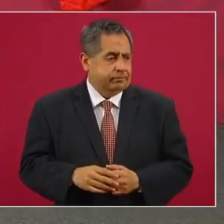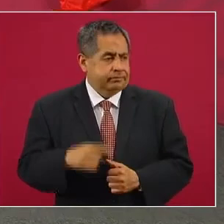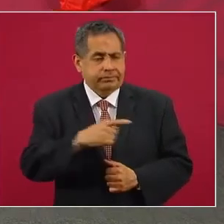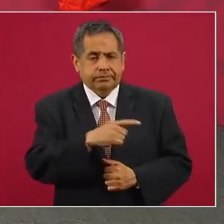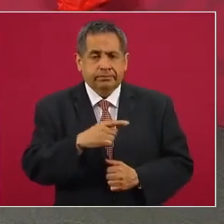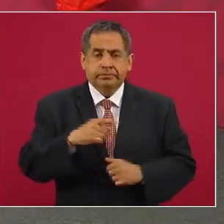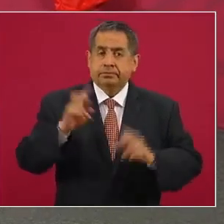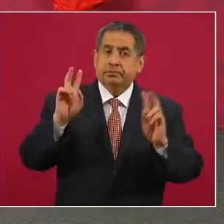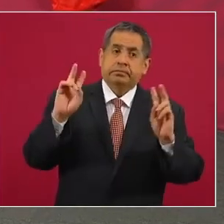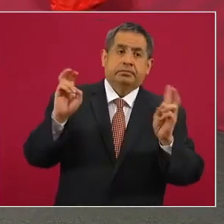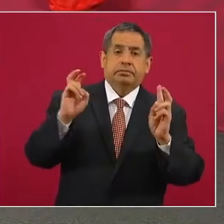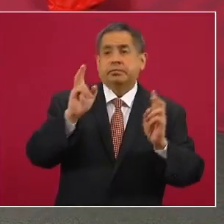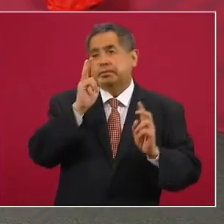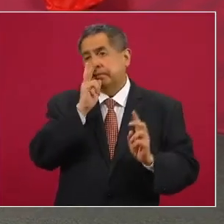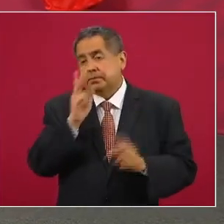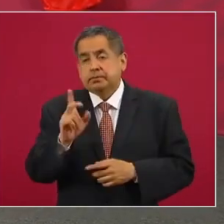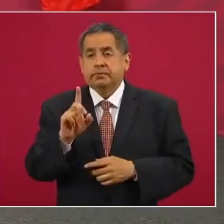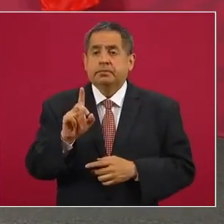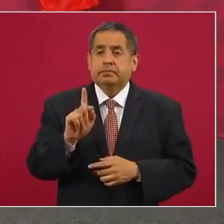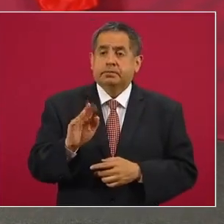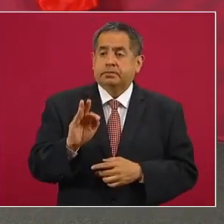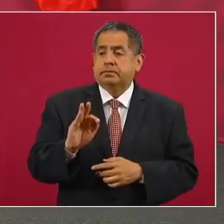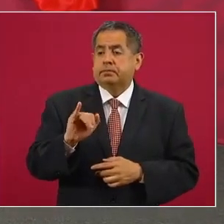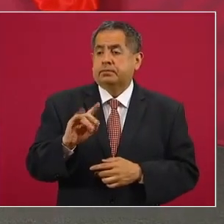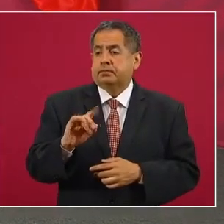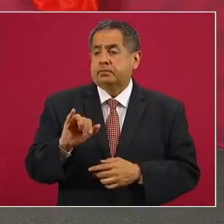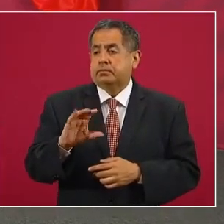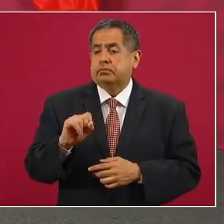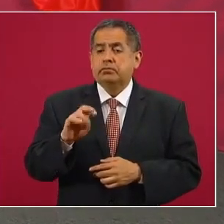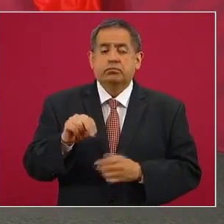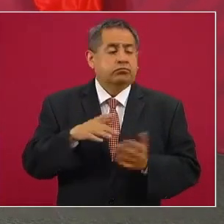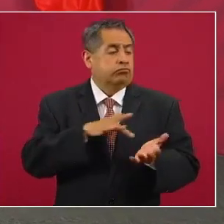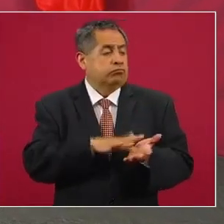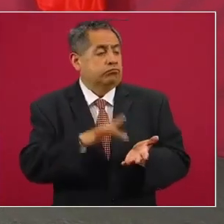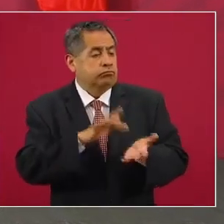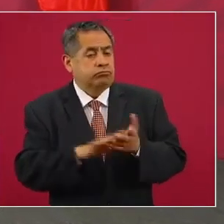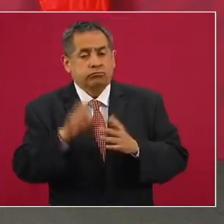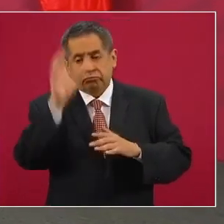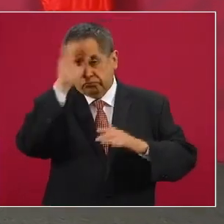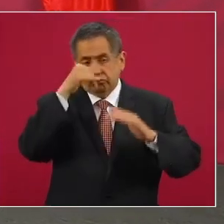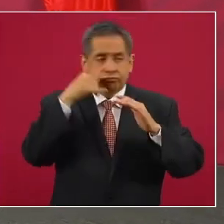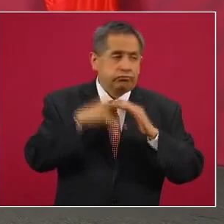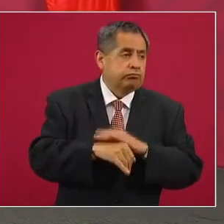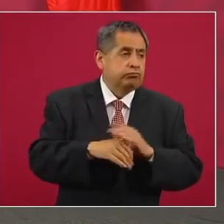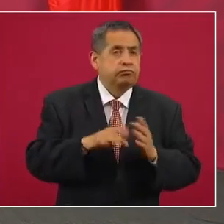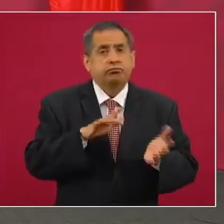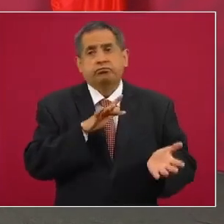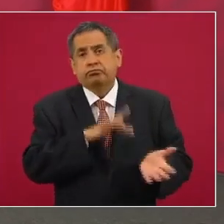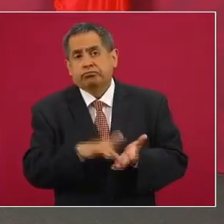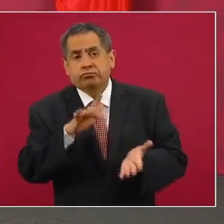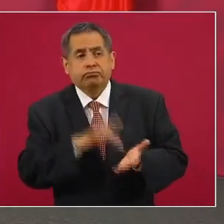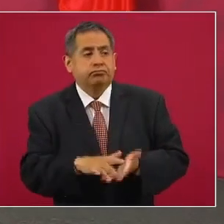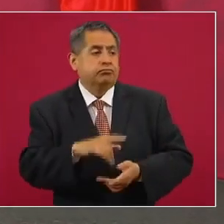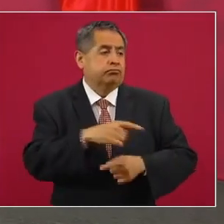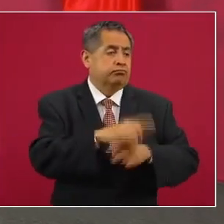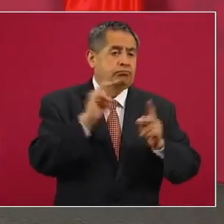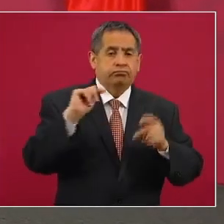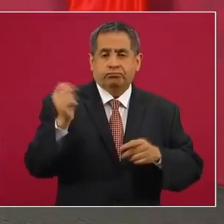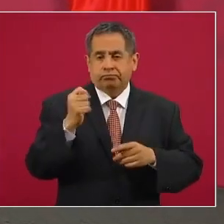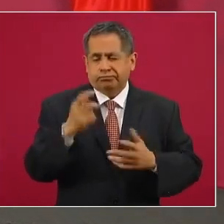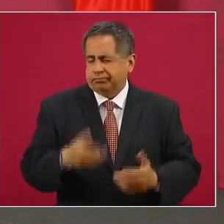bajo el supuesto de que se fomentaba la ciencia y la